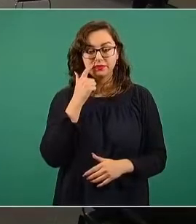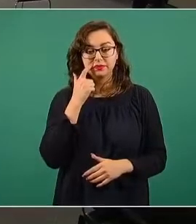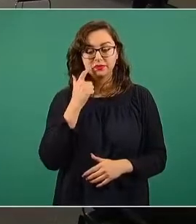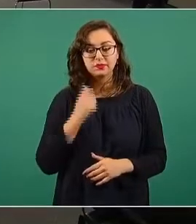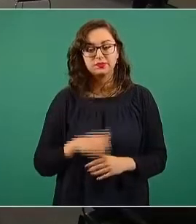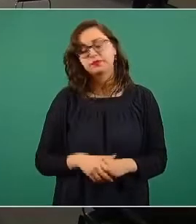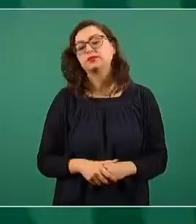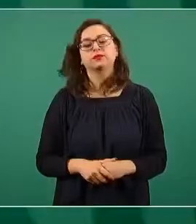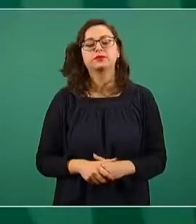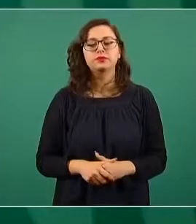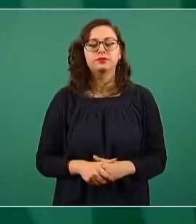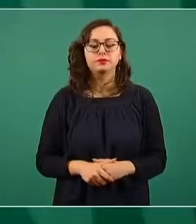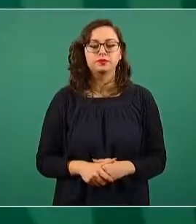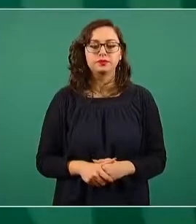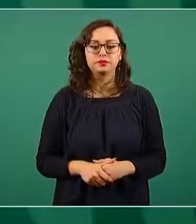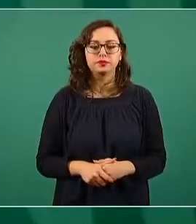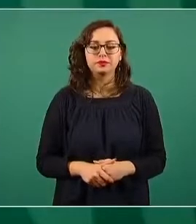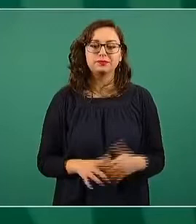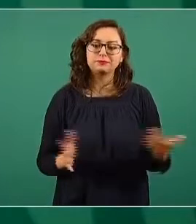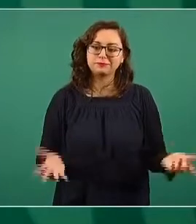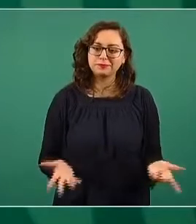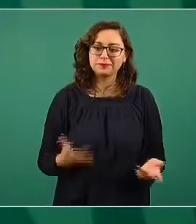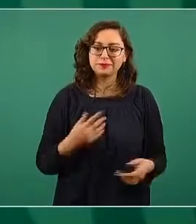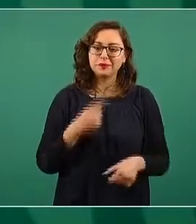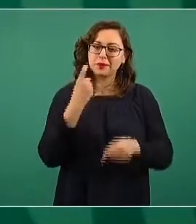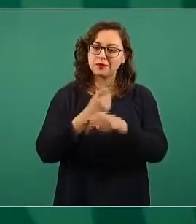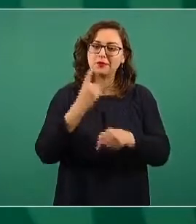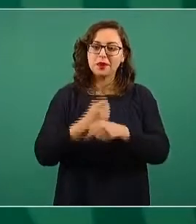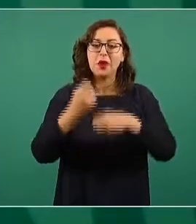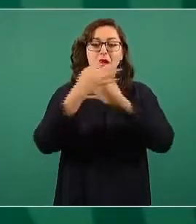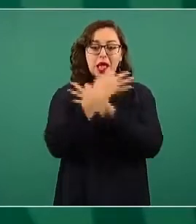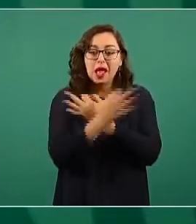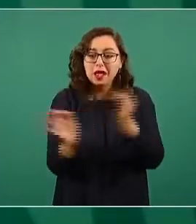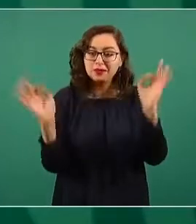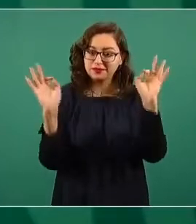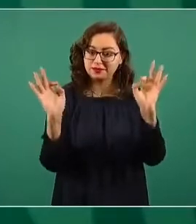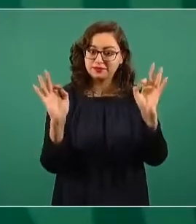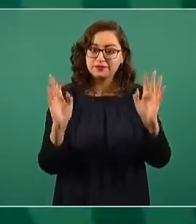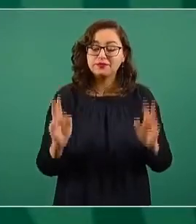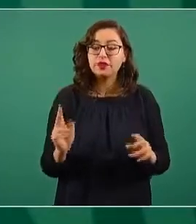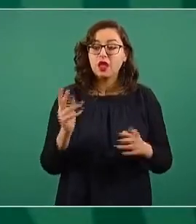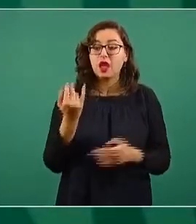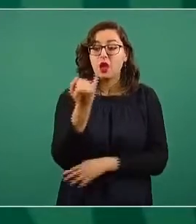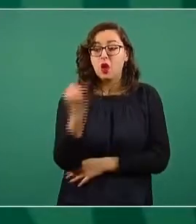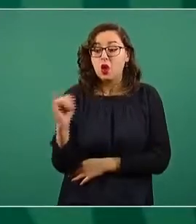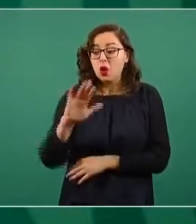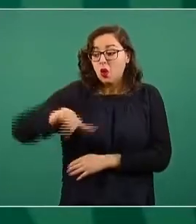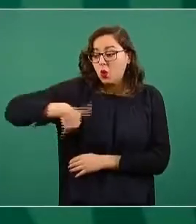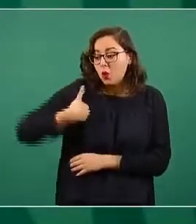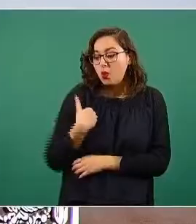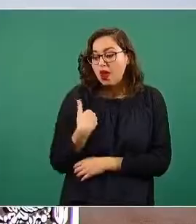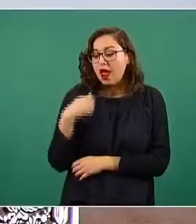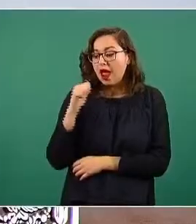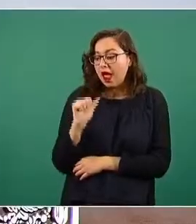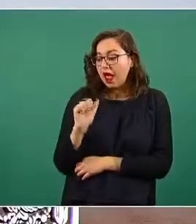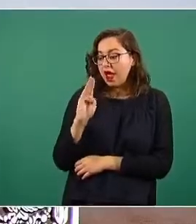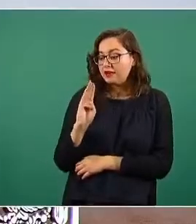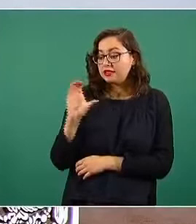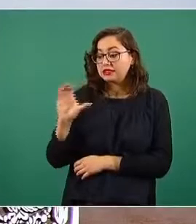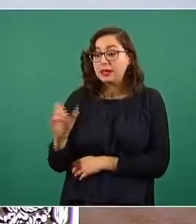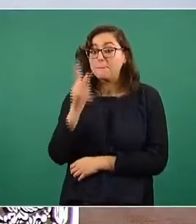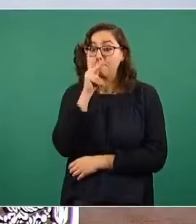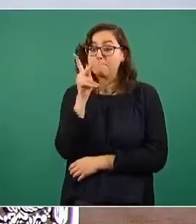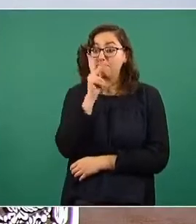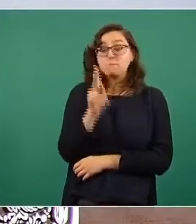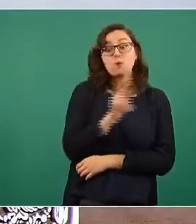que primero no es todo el grupo de padres del ABC, eso que quede muy claro. Solamente es un pequeño